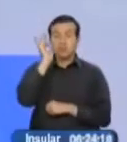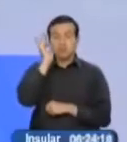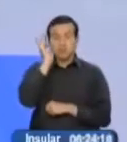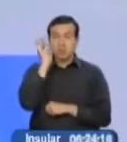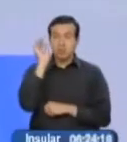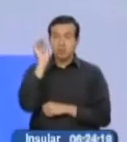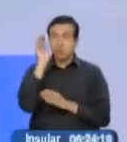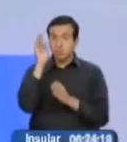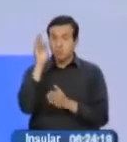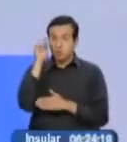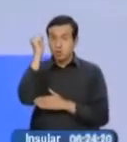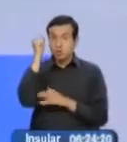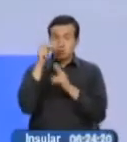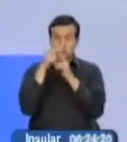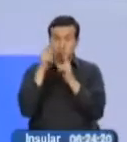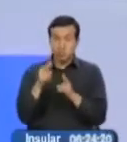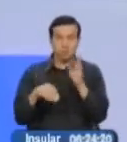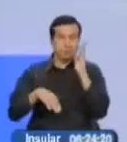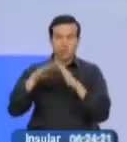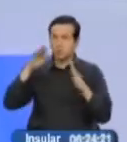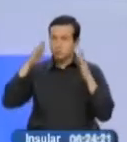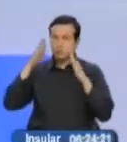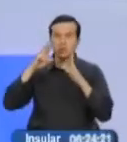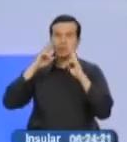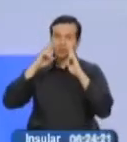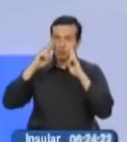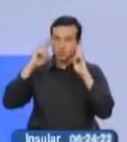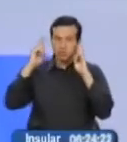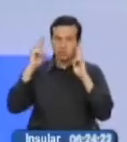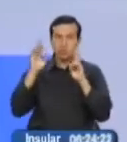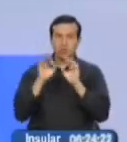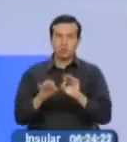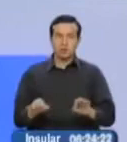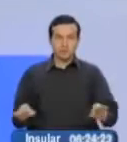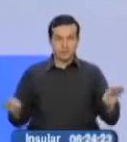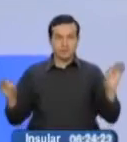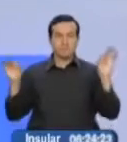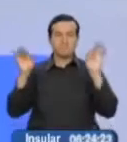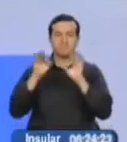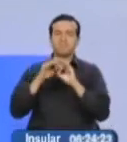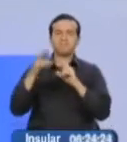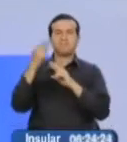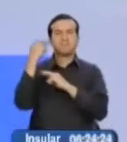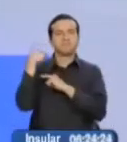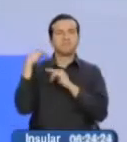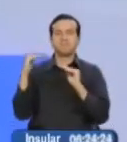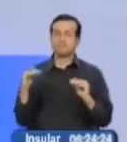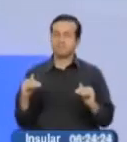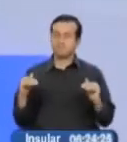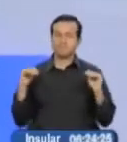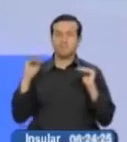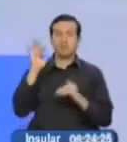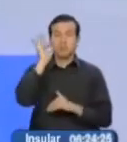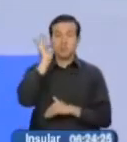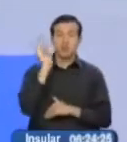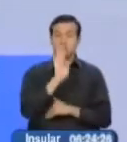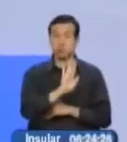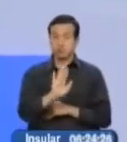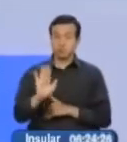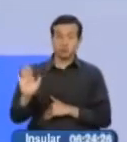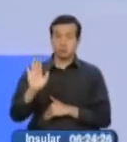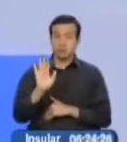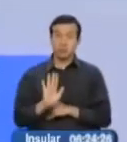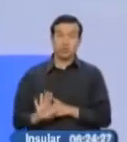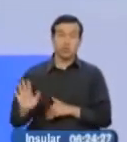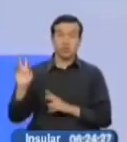está centrada en los derechos humanos, sino que además reconoce la importancia y el rol preponderante que juegan las mujeres en todo